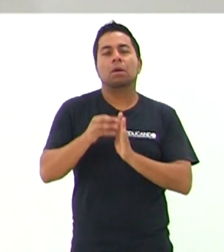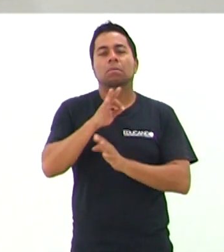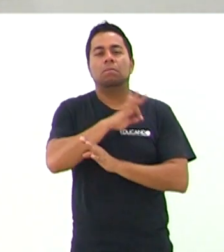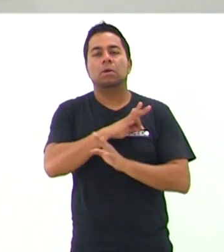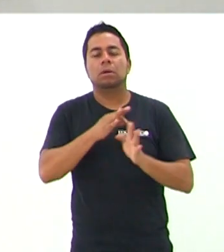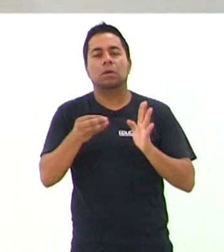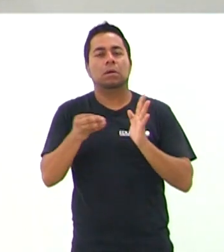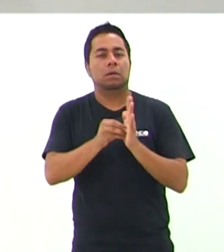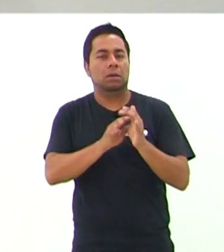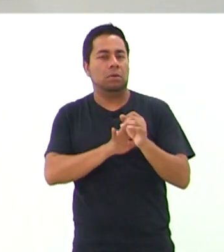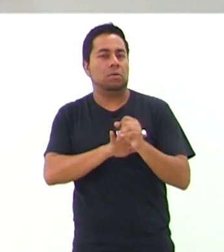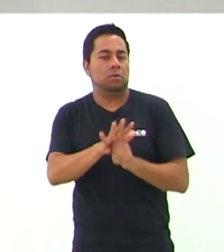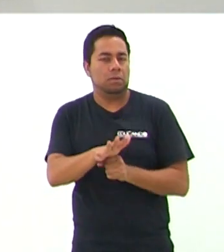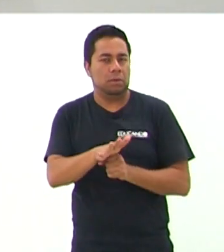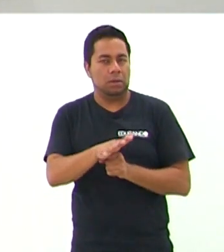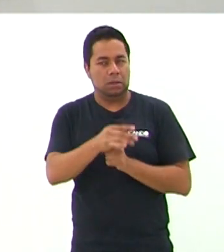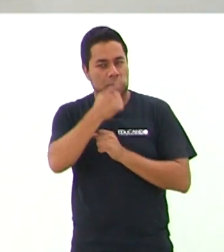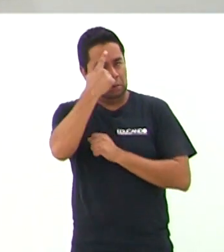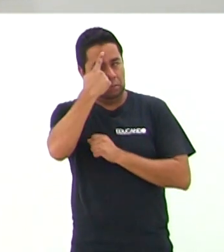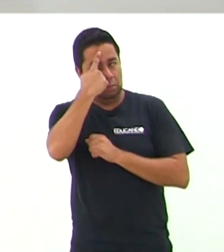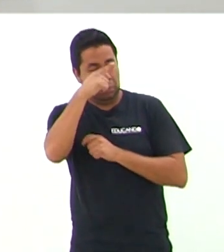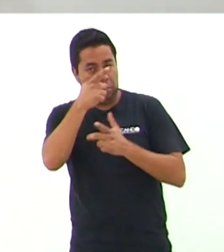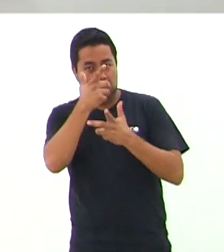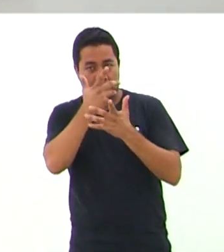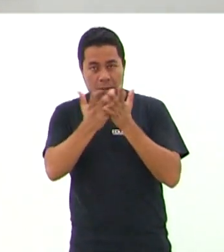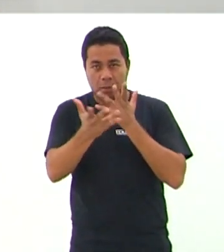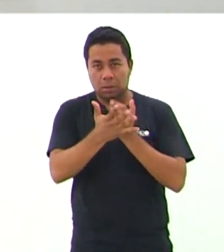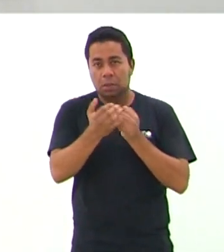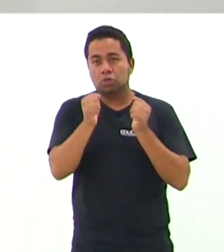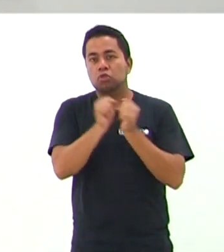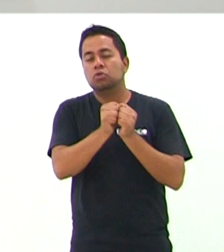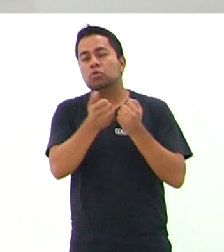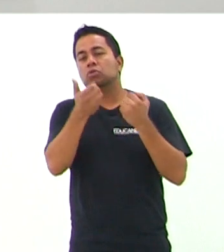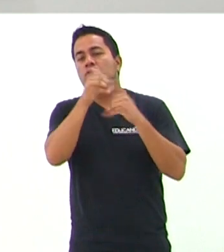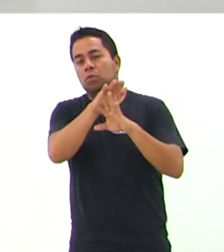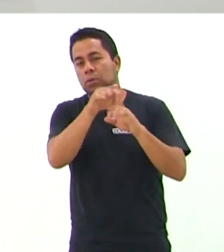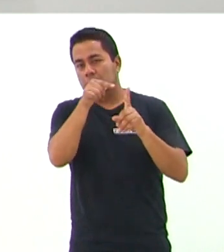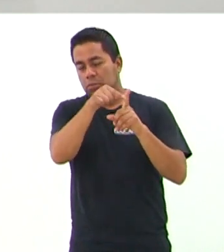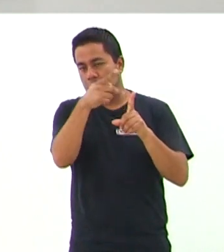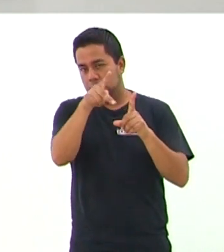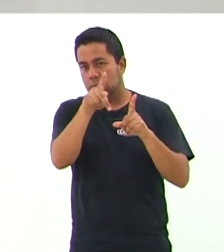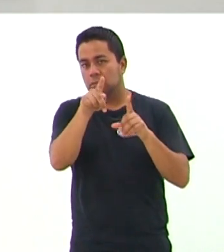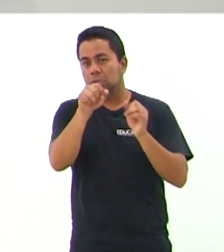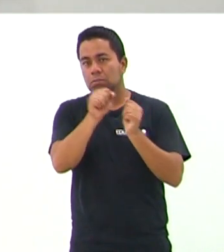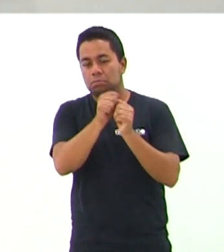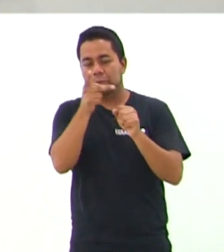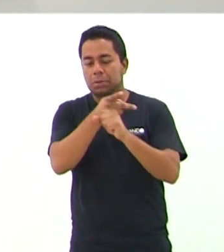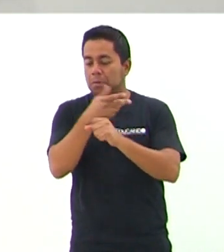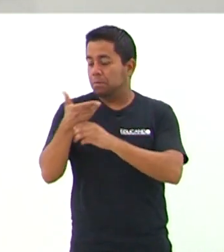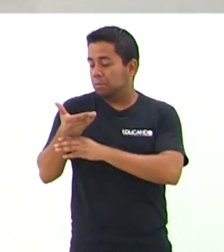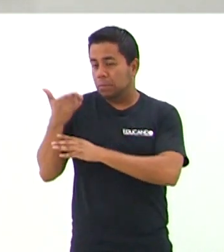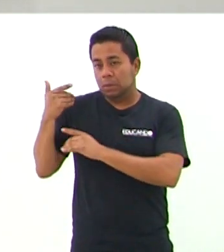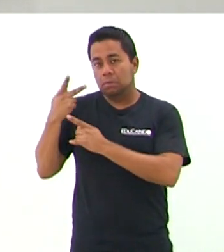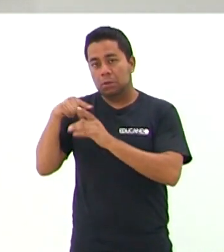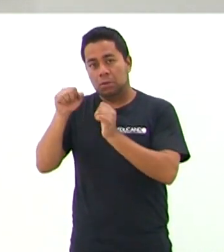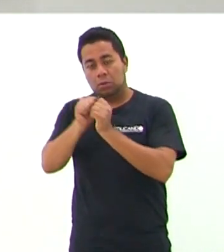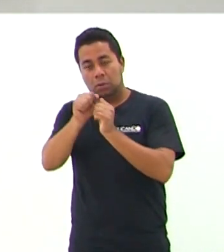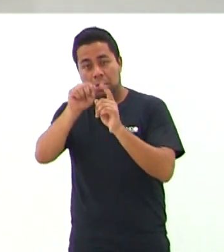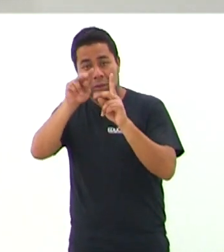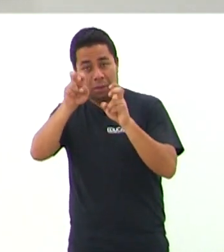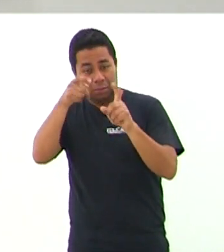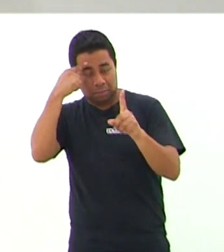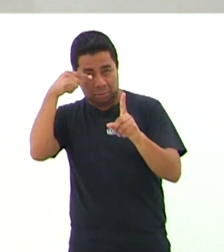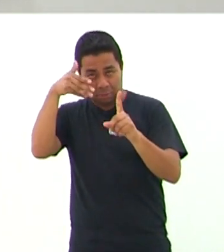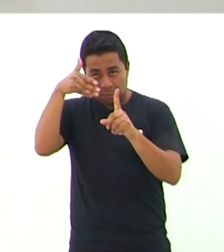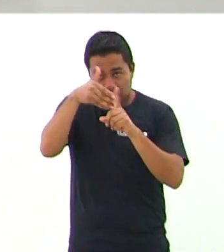poder hacer una acción en pasado, pero que hace referencia de forma más específica